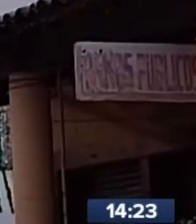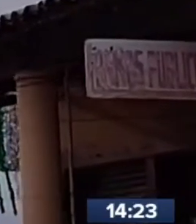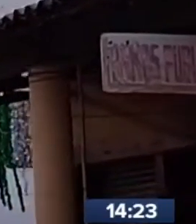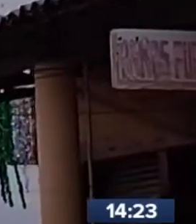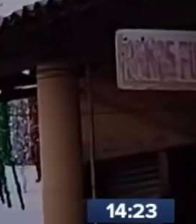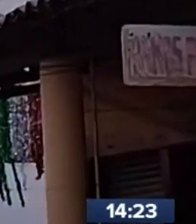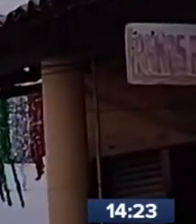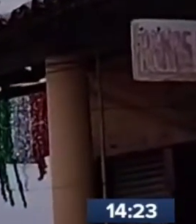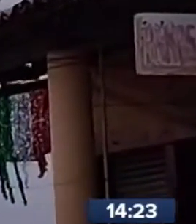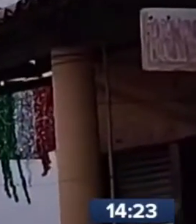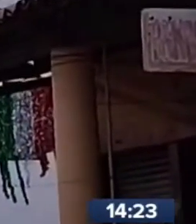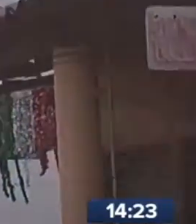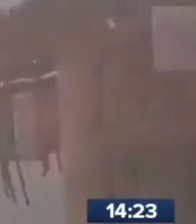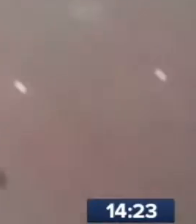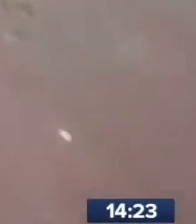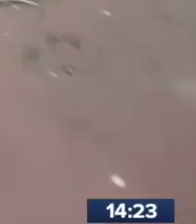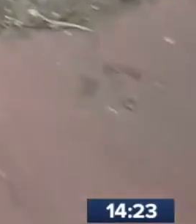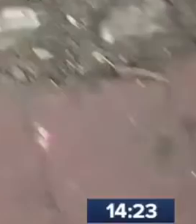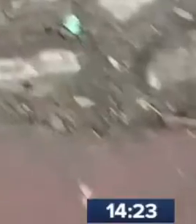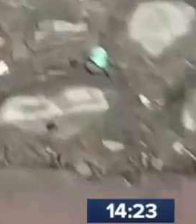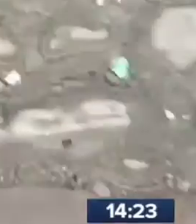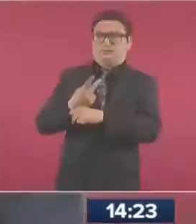responsables agregó esto.